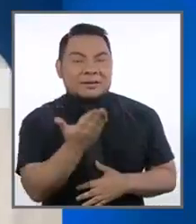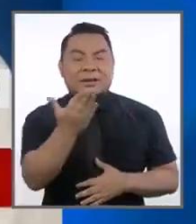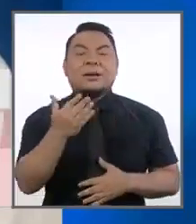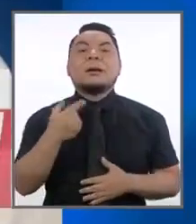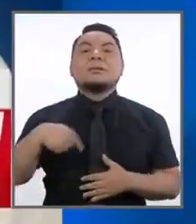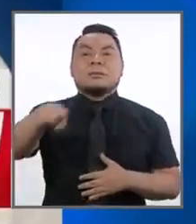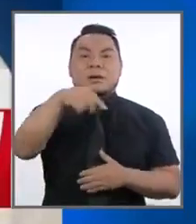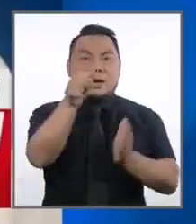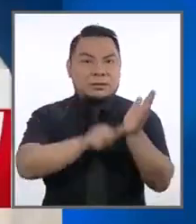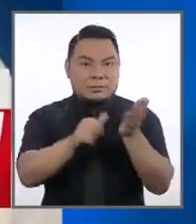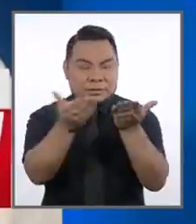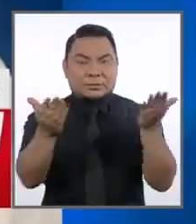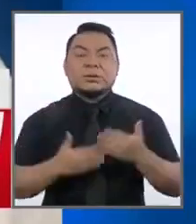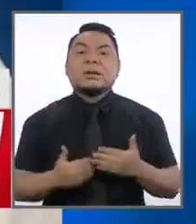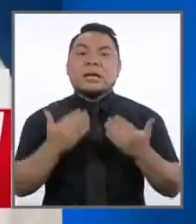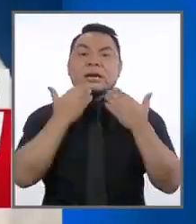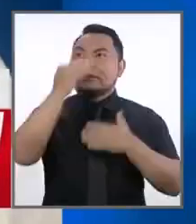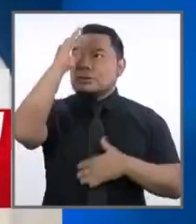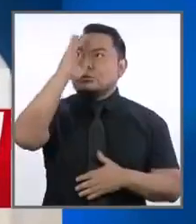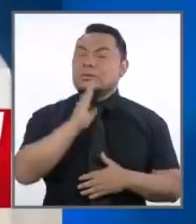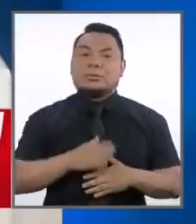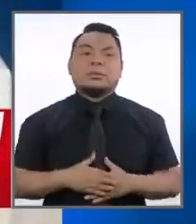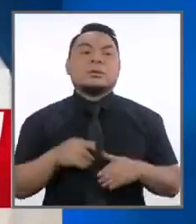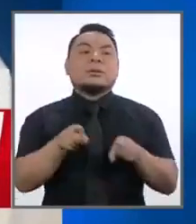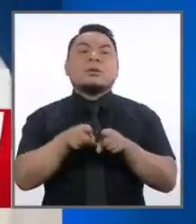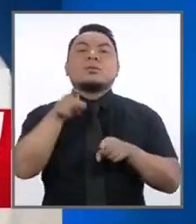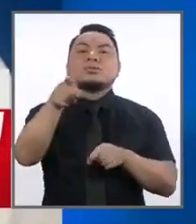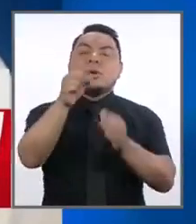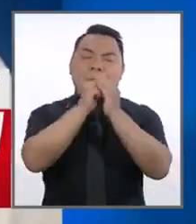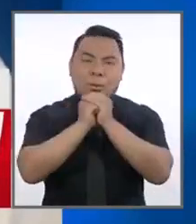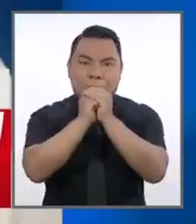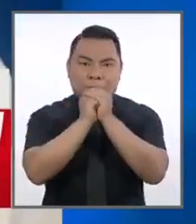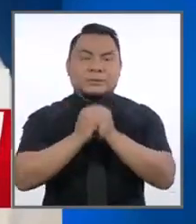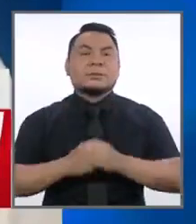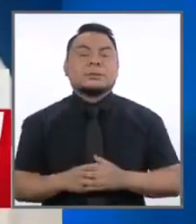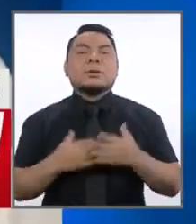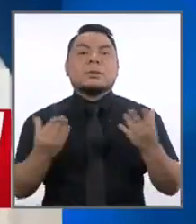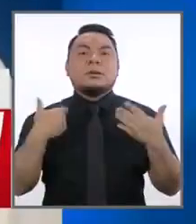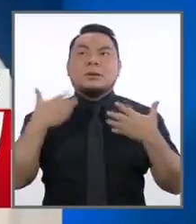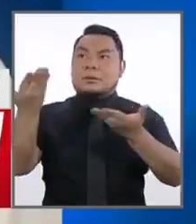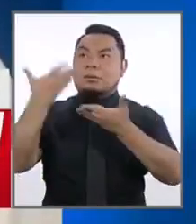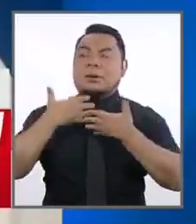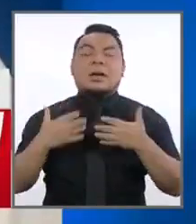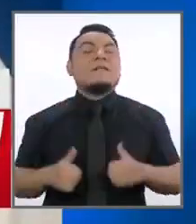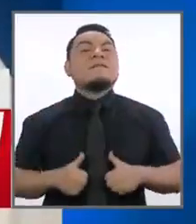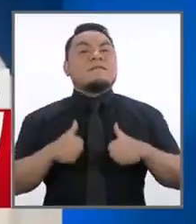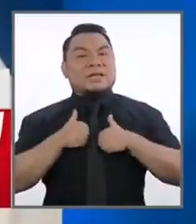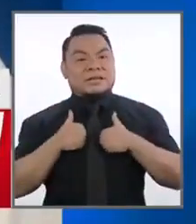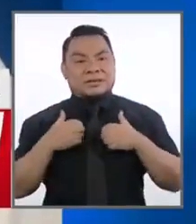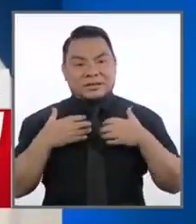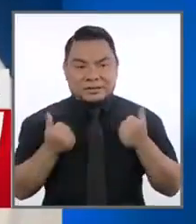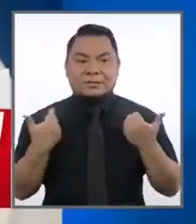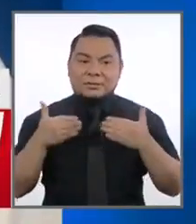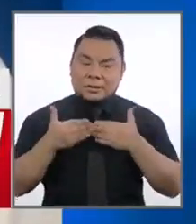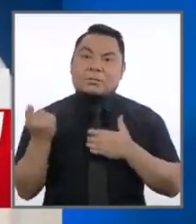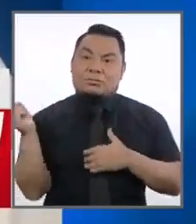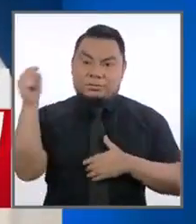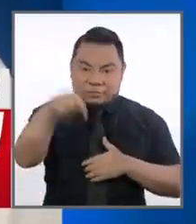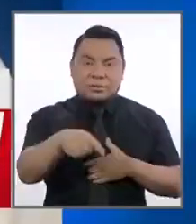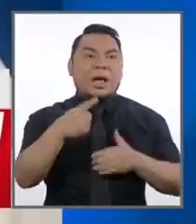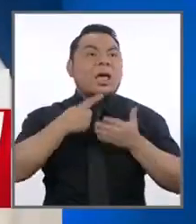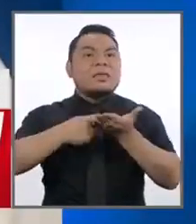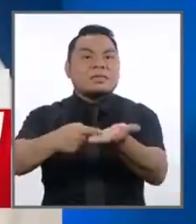Hermanos, y gracias a Dios y por sus oraciones que me ha dado vida para estar presente en